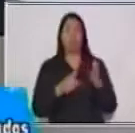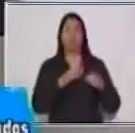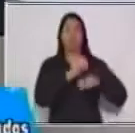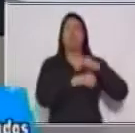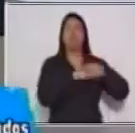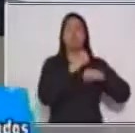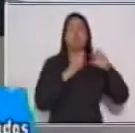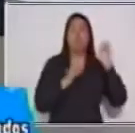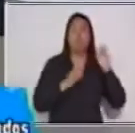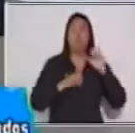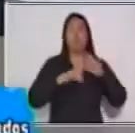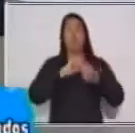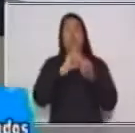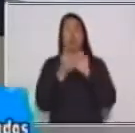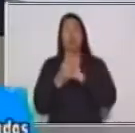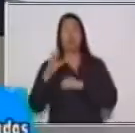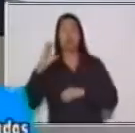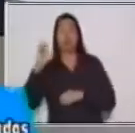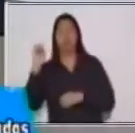resultado es,